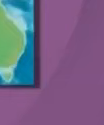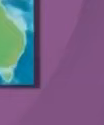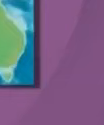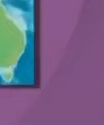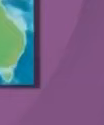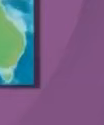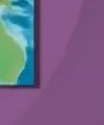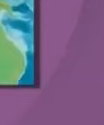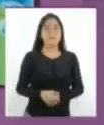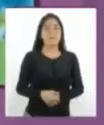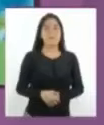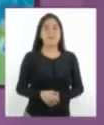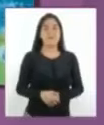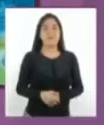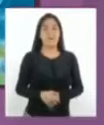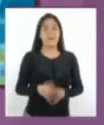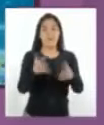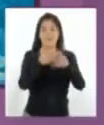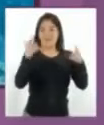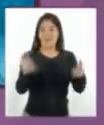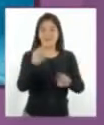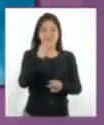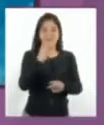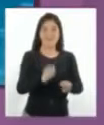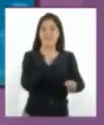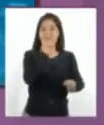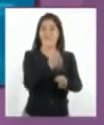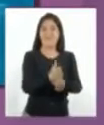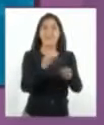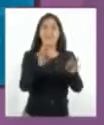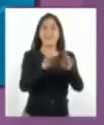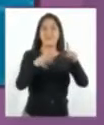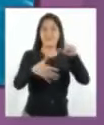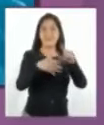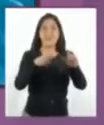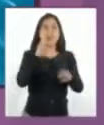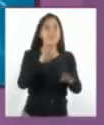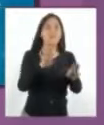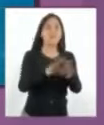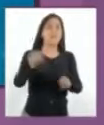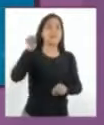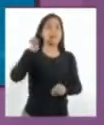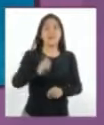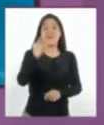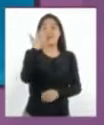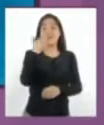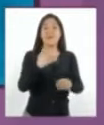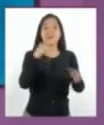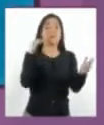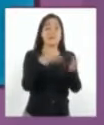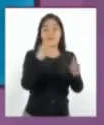La historia del poblamiento de América comenzó a escribirse alrededor de 50.000 años atrás,